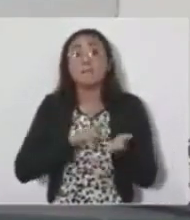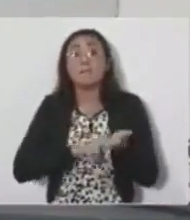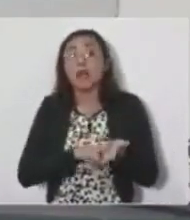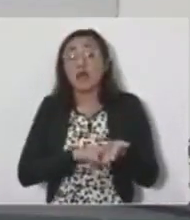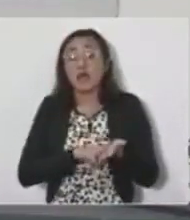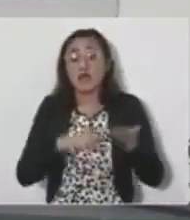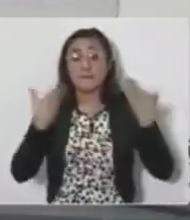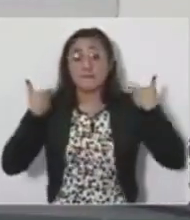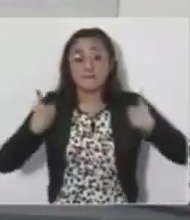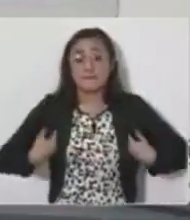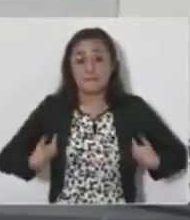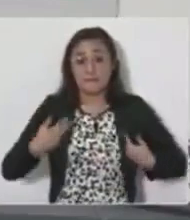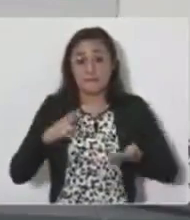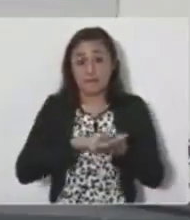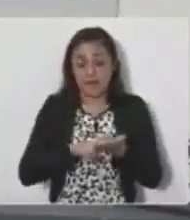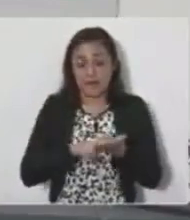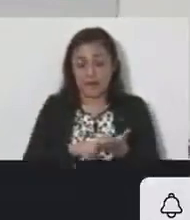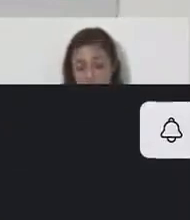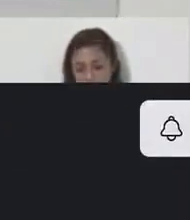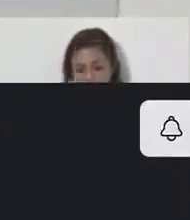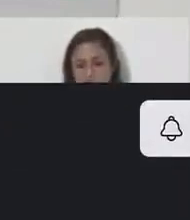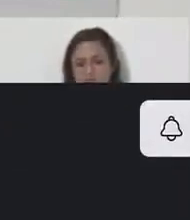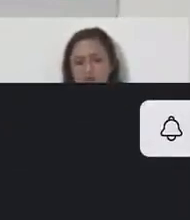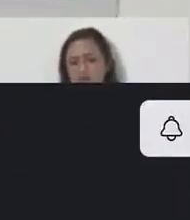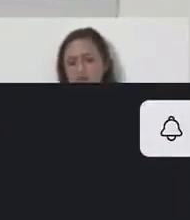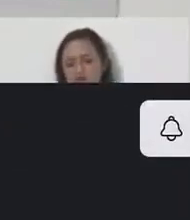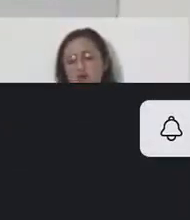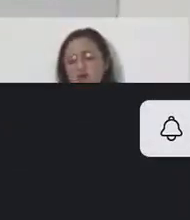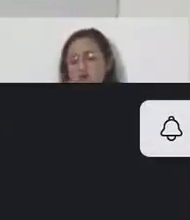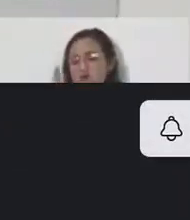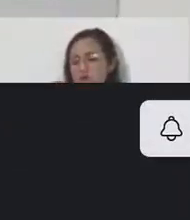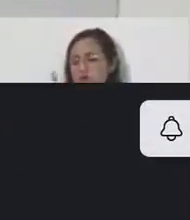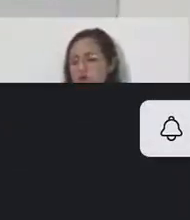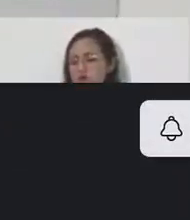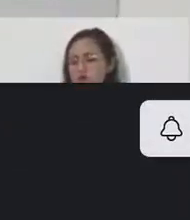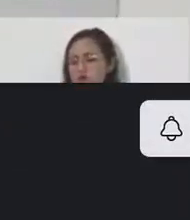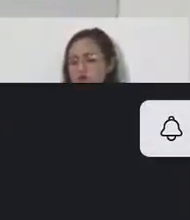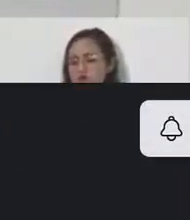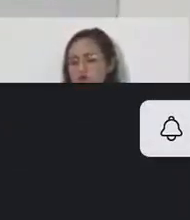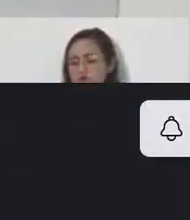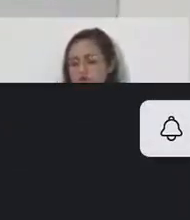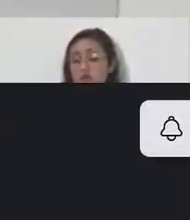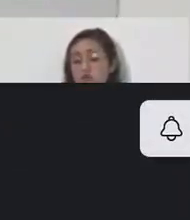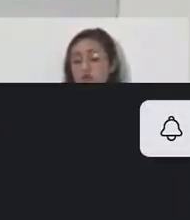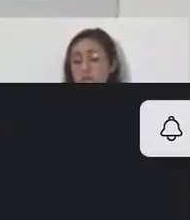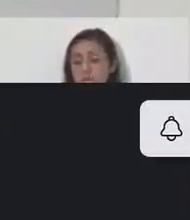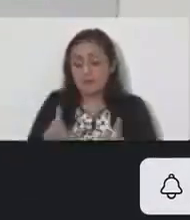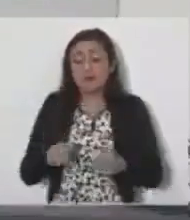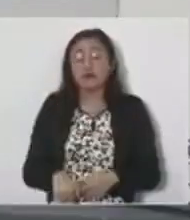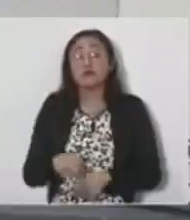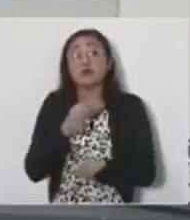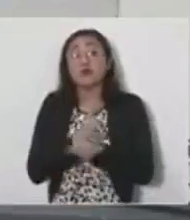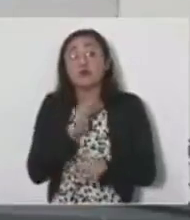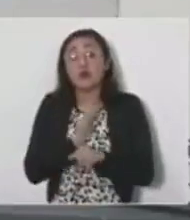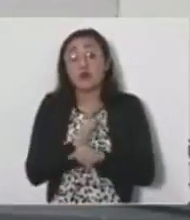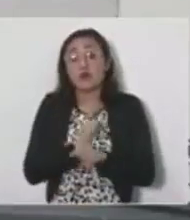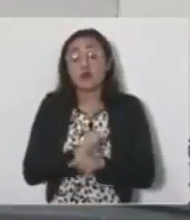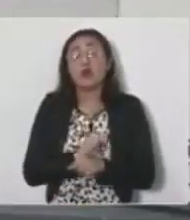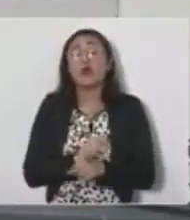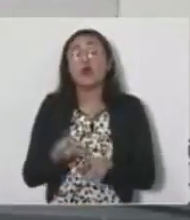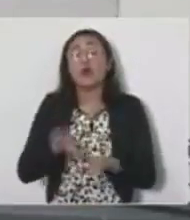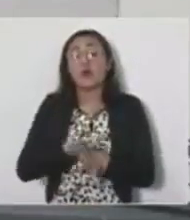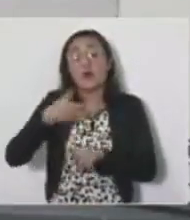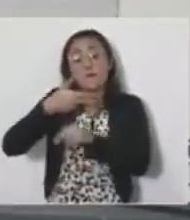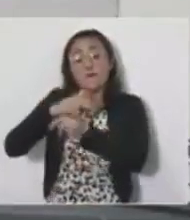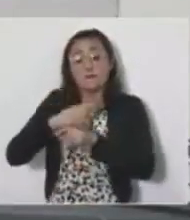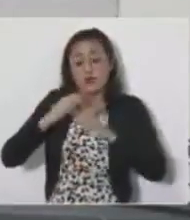verde oscuro y que tiene la leyenda de proximidad y seguridad en caminos ellos además tener un aditamento tecnológico que es una cámara